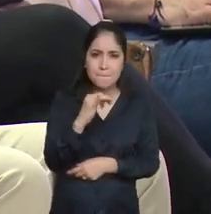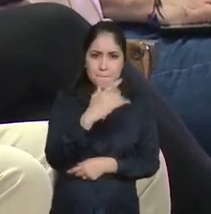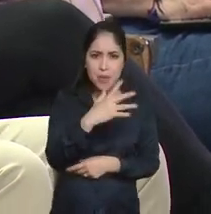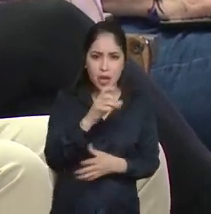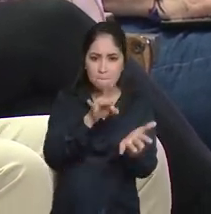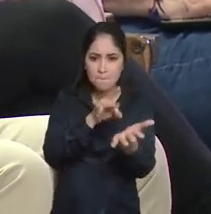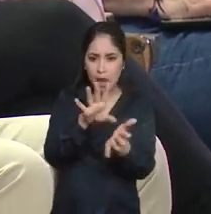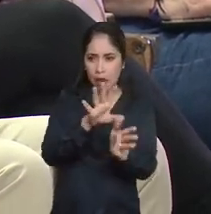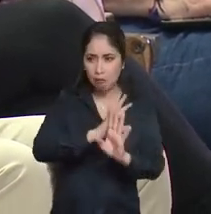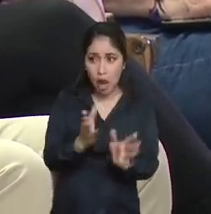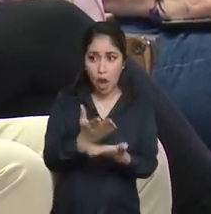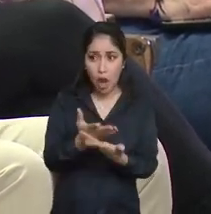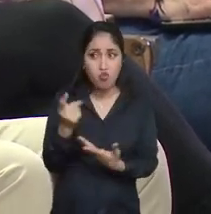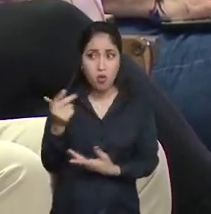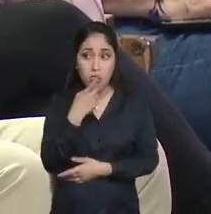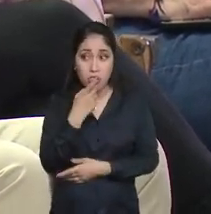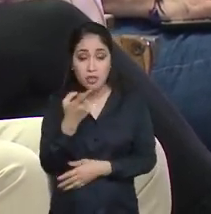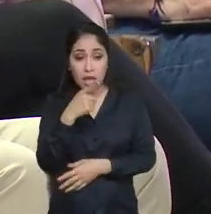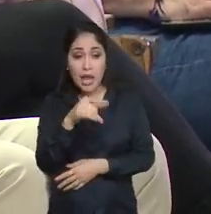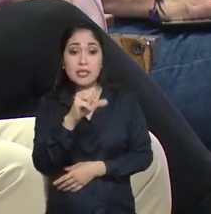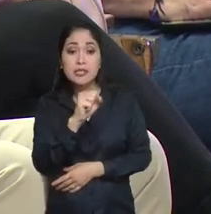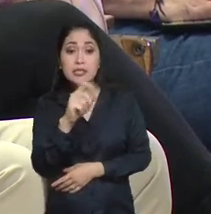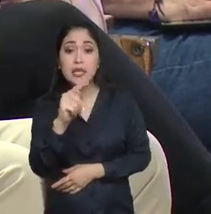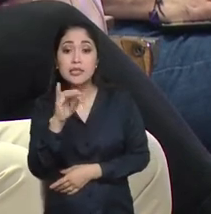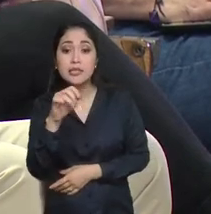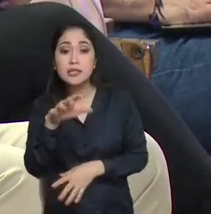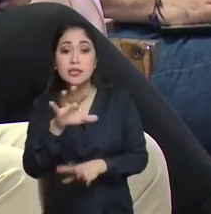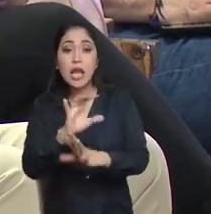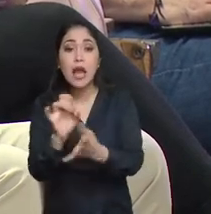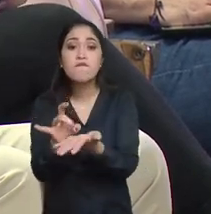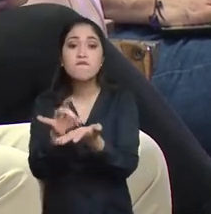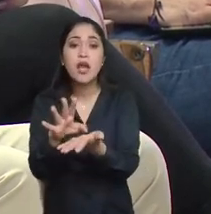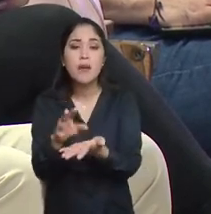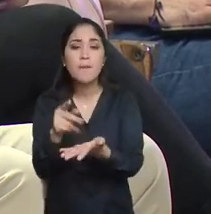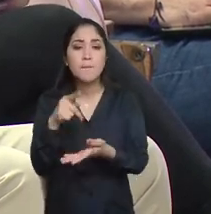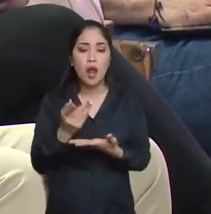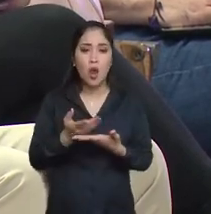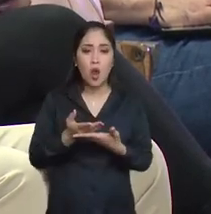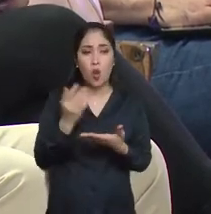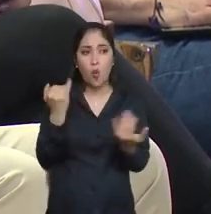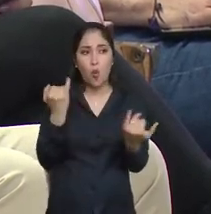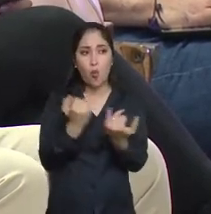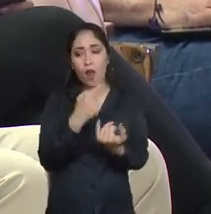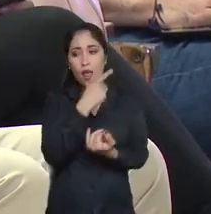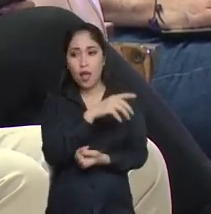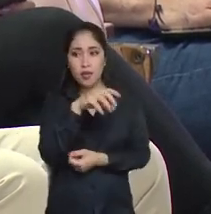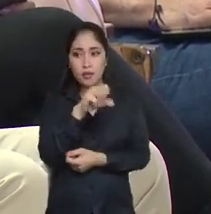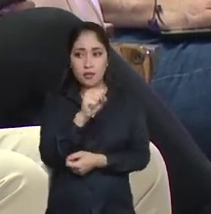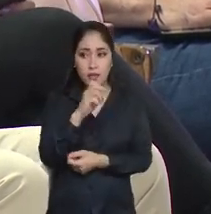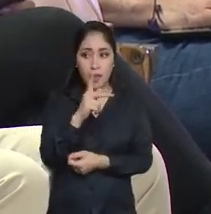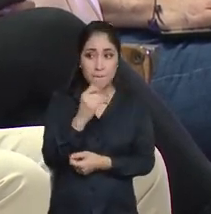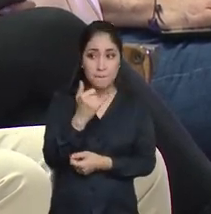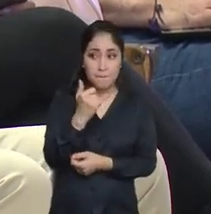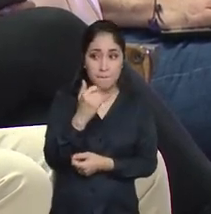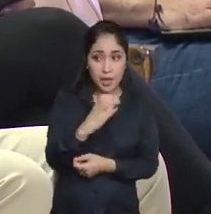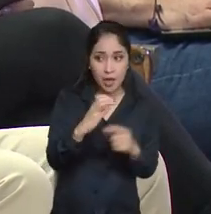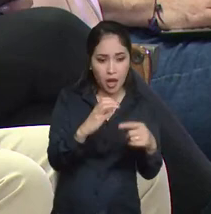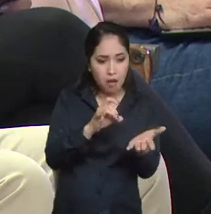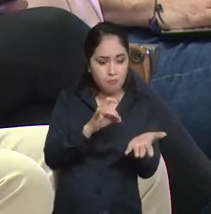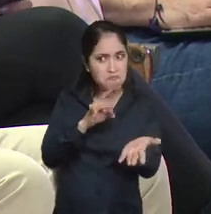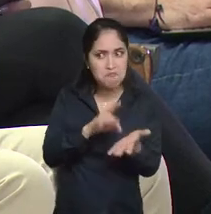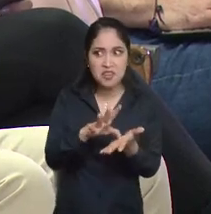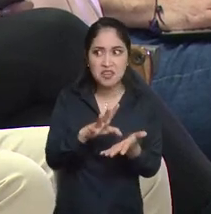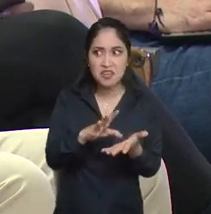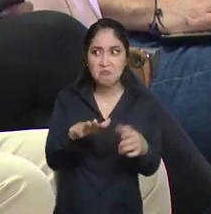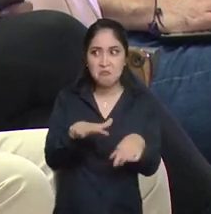usted lo despidió del Istecina, no duró 24 horas, ahora sale de CEPIC por una red de corrupción. Lo